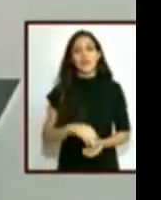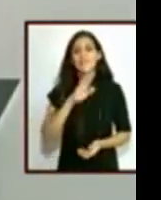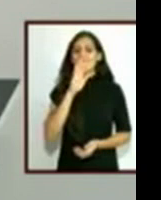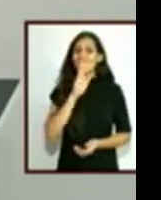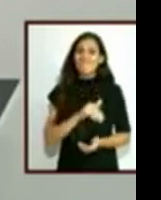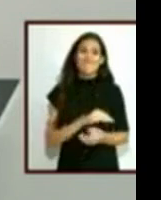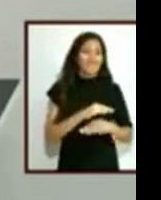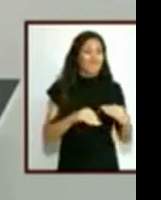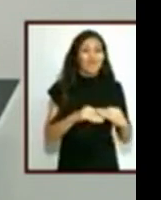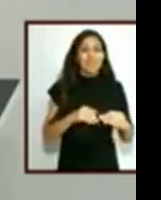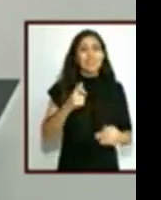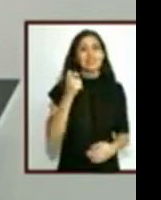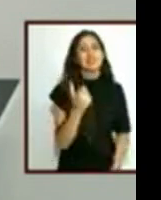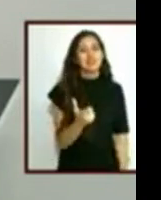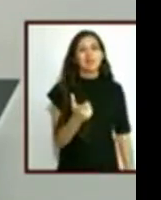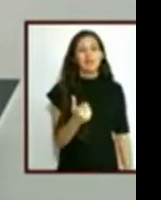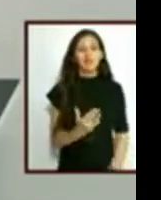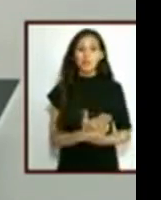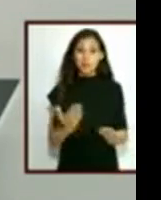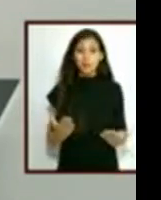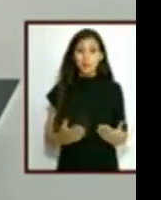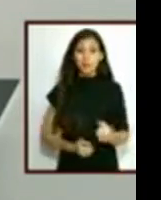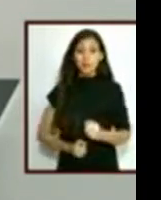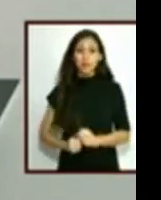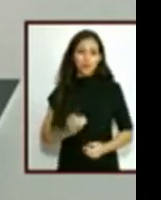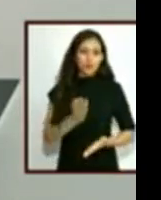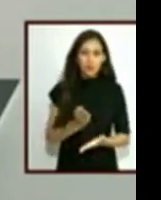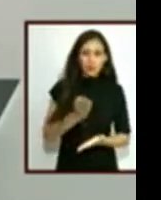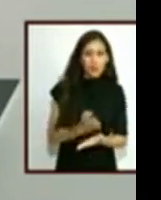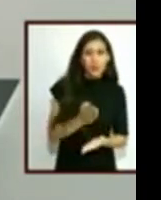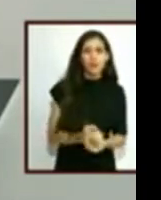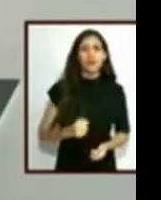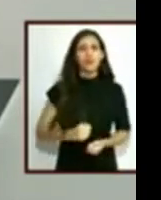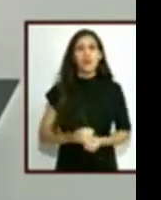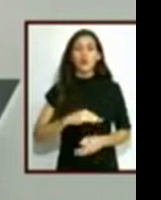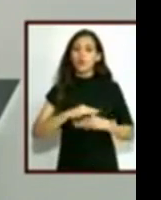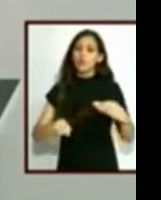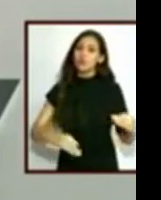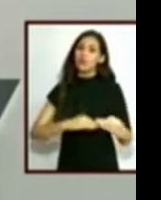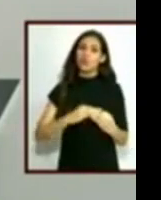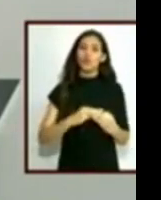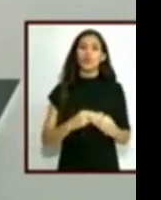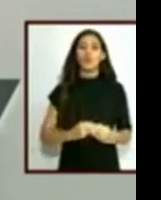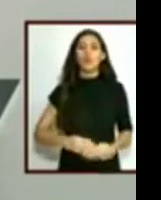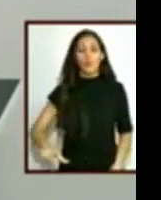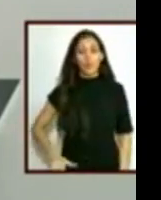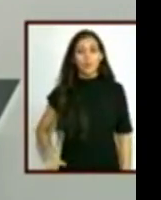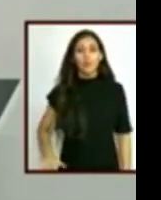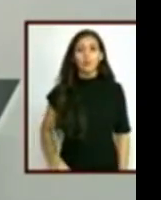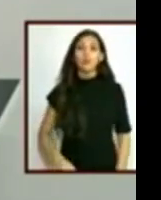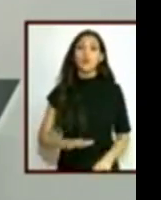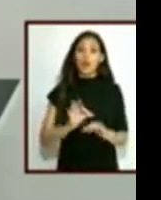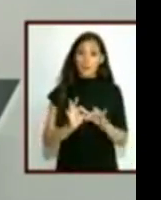dinero. Vamos a combatir a fondo la corrupción y la impunidad de mi gobierno. Habrá comités ciudadanos